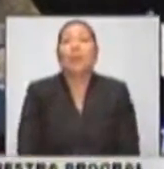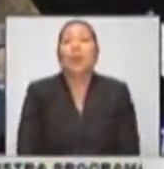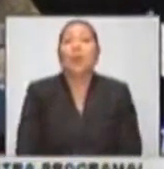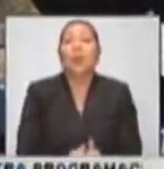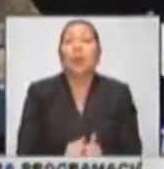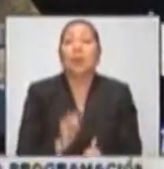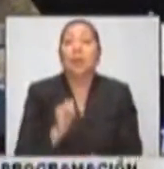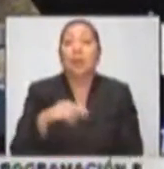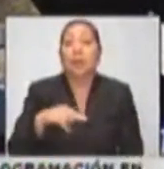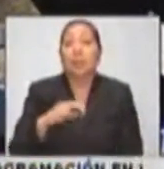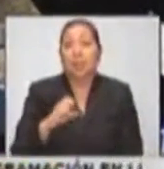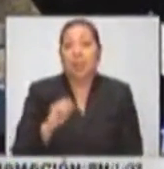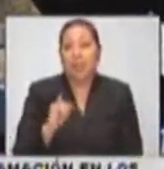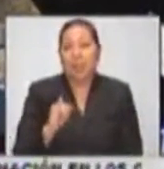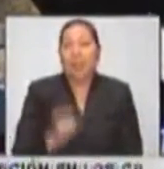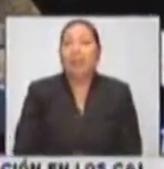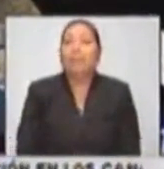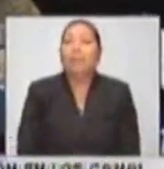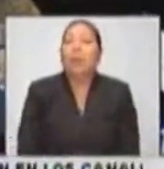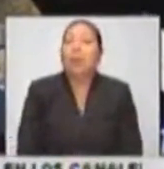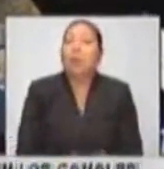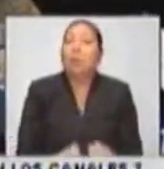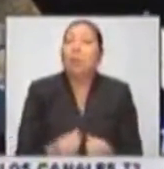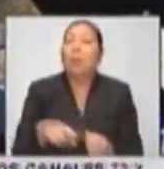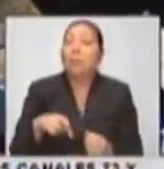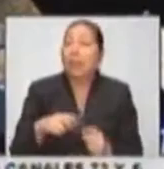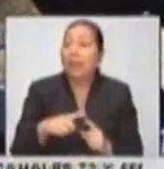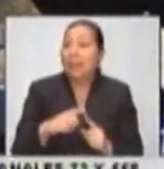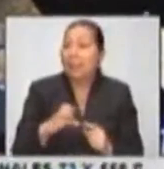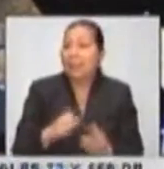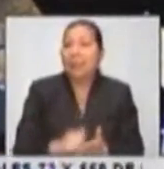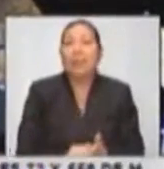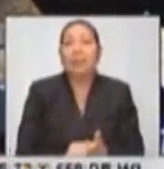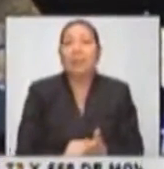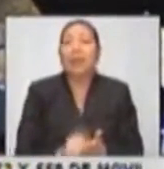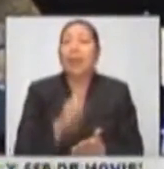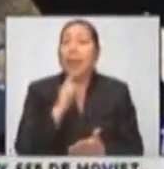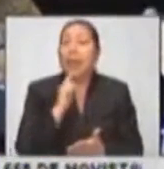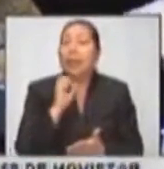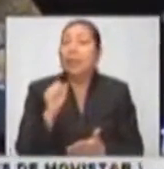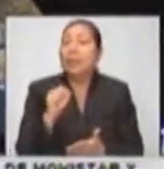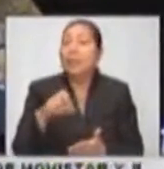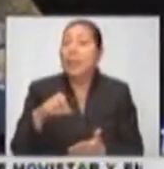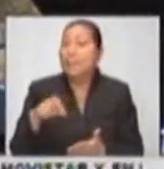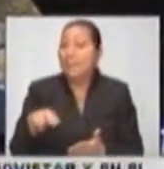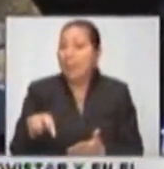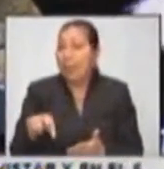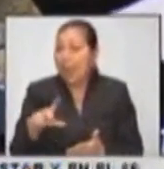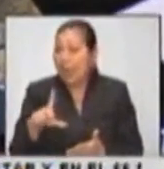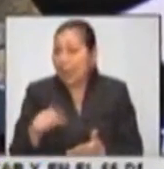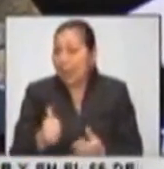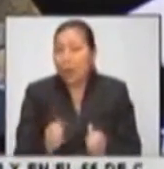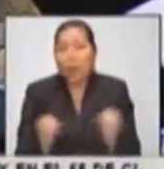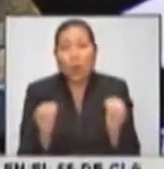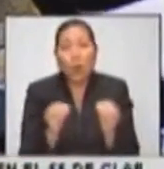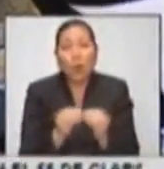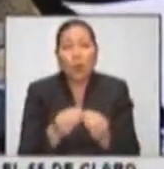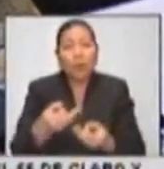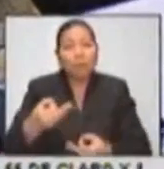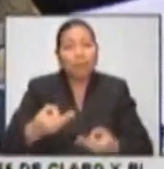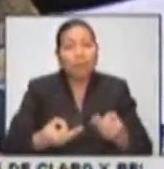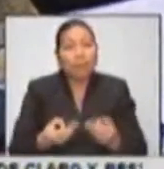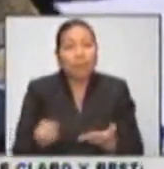Con el INEI ya hemos presentado, digamos, como PCM, MEF y CEPLAN, este conjunto de